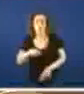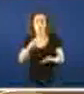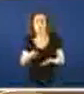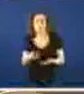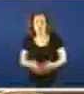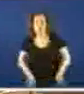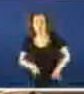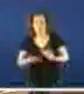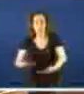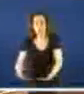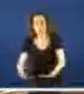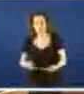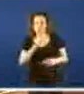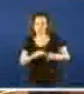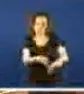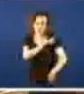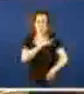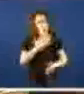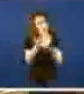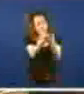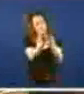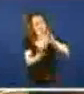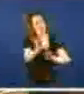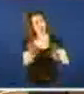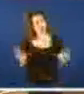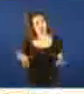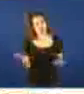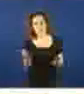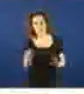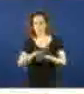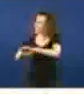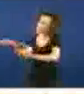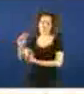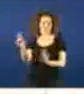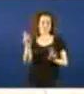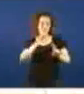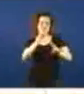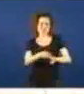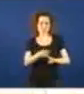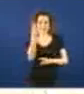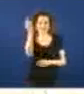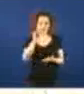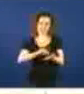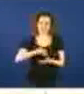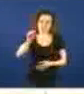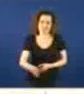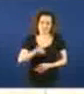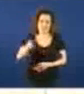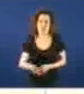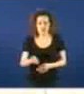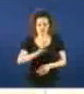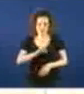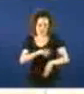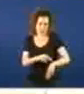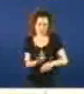autoritaria do regulamento. Tres chamadas a orde. Tres chamadas a orde o suficientemente espaciadas. Seguimos co debate. Grupo Parlamentario